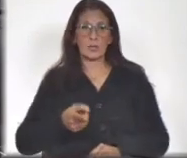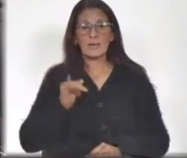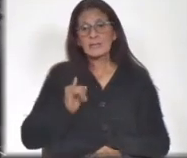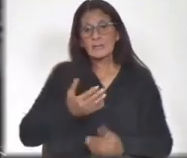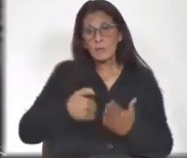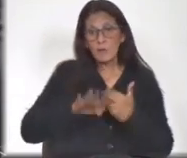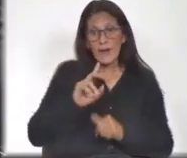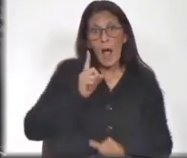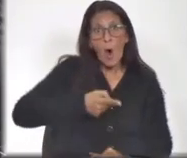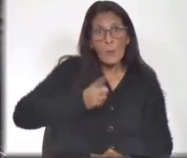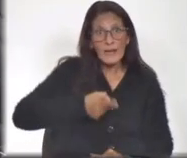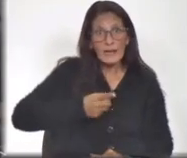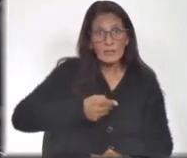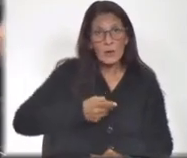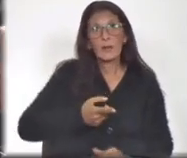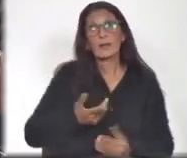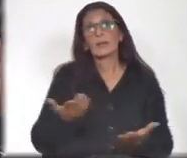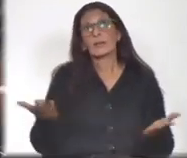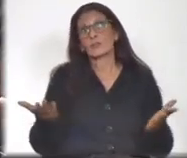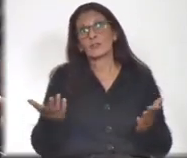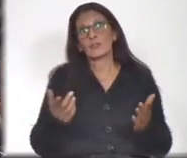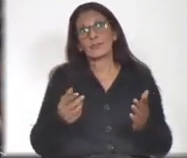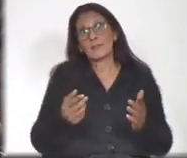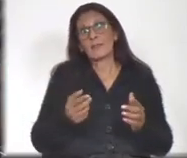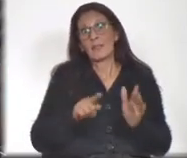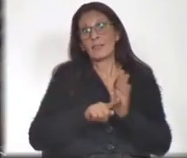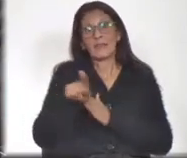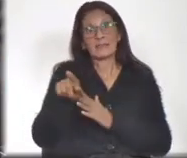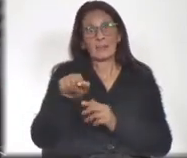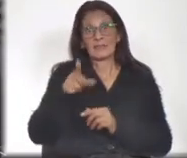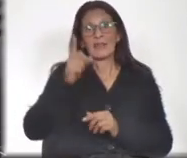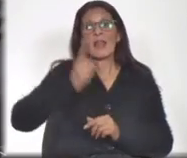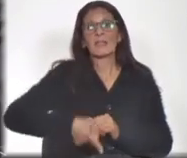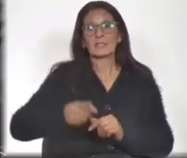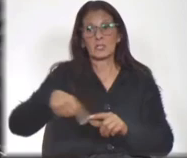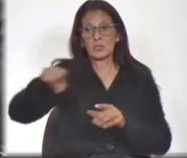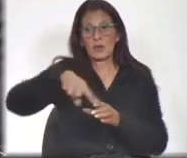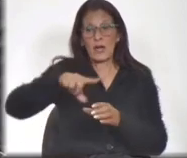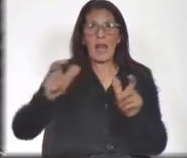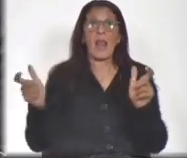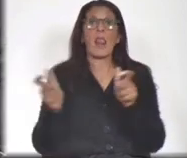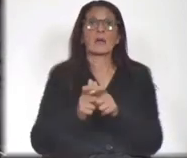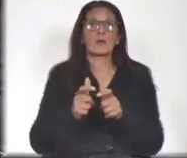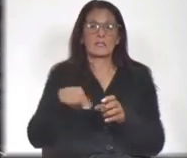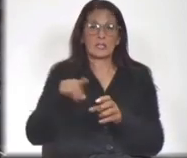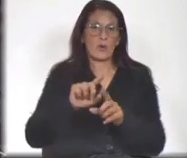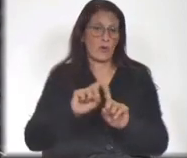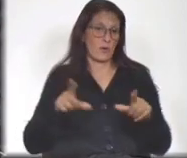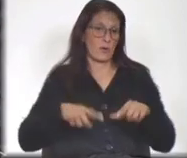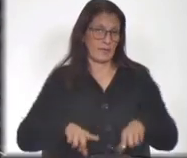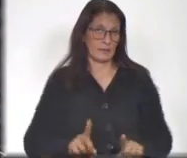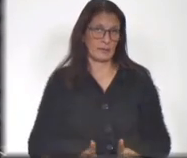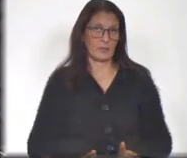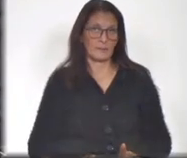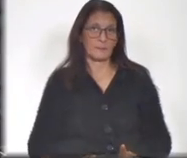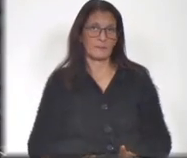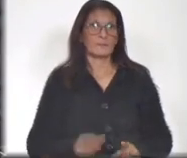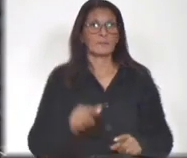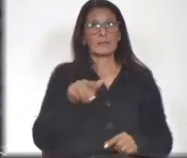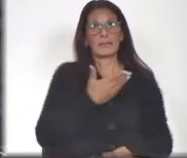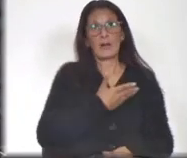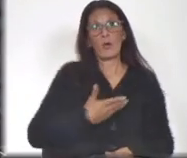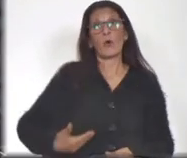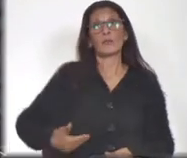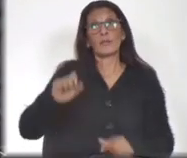obligaba, entonces la decisión directamente la tendría que tomar la comisión y no el ministerio y el